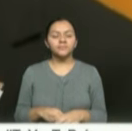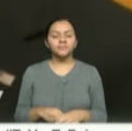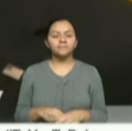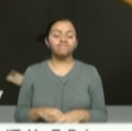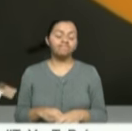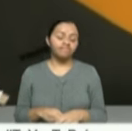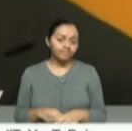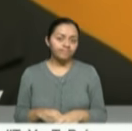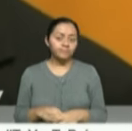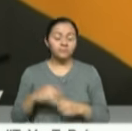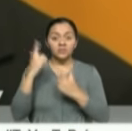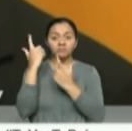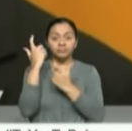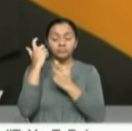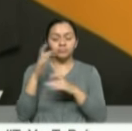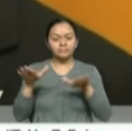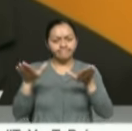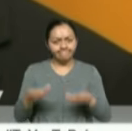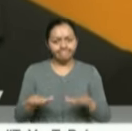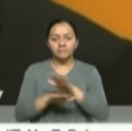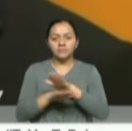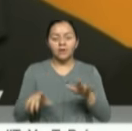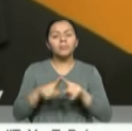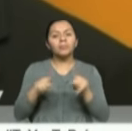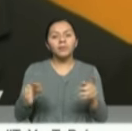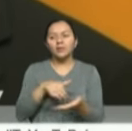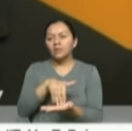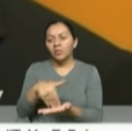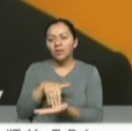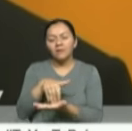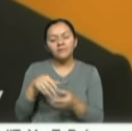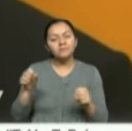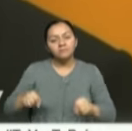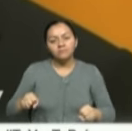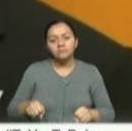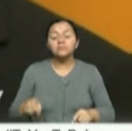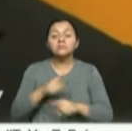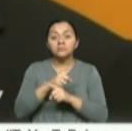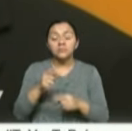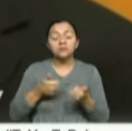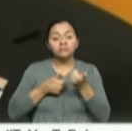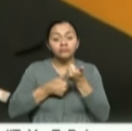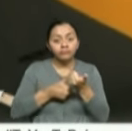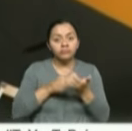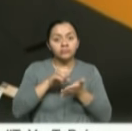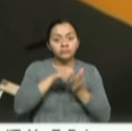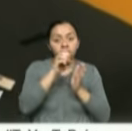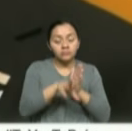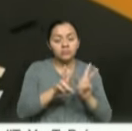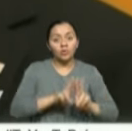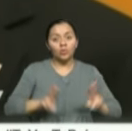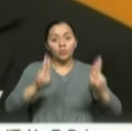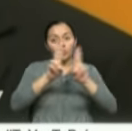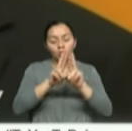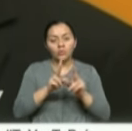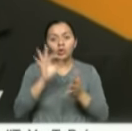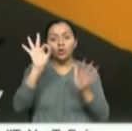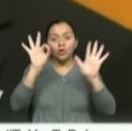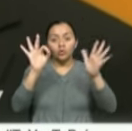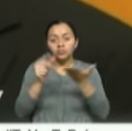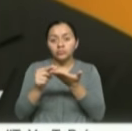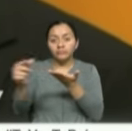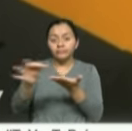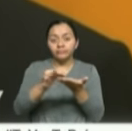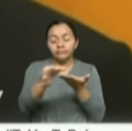El alto el fuego básico se mantiene, pero frágil, obviamente. La asistencia humanitaria se está movilizando a unos 8 lugares